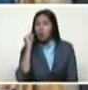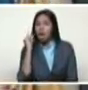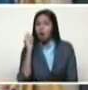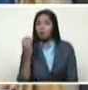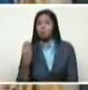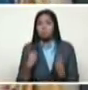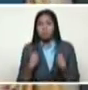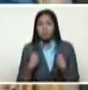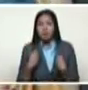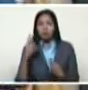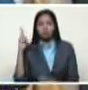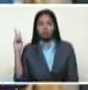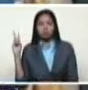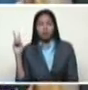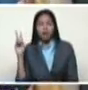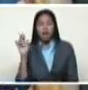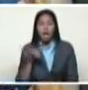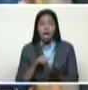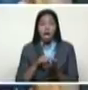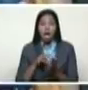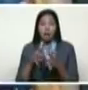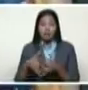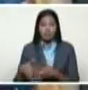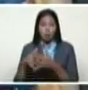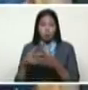en Estados Unidos y vienen a Venezuela.